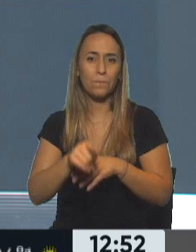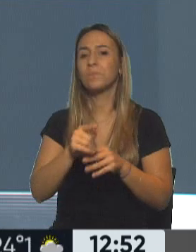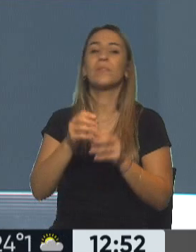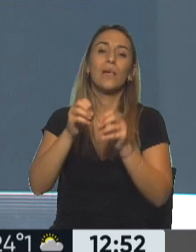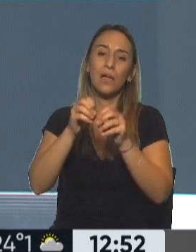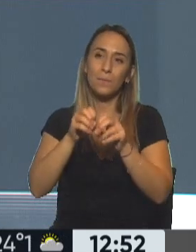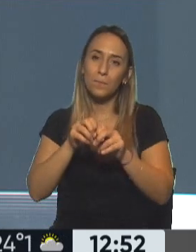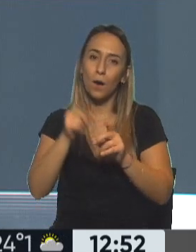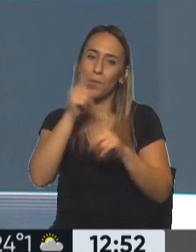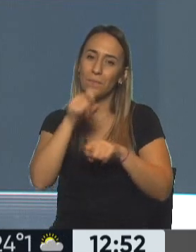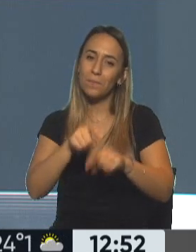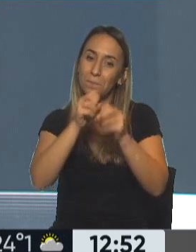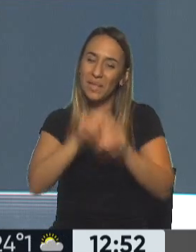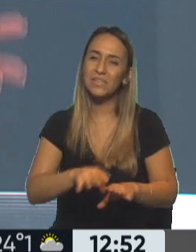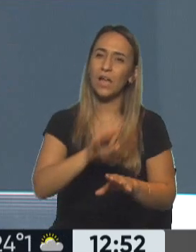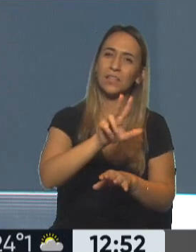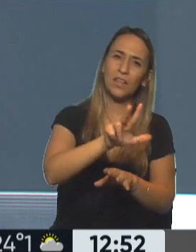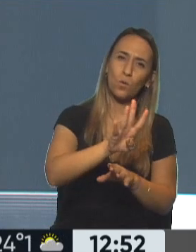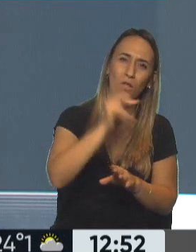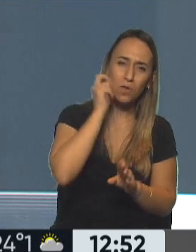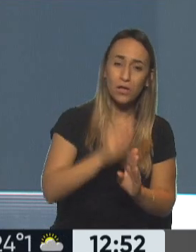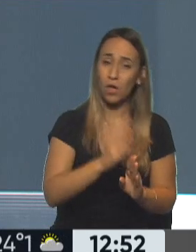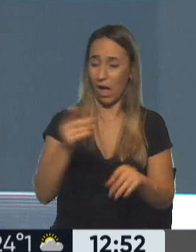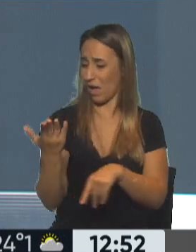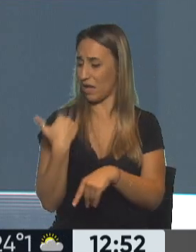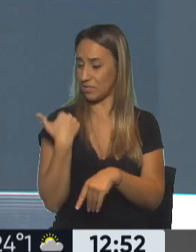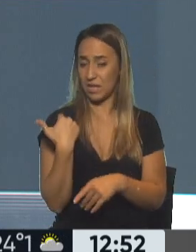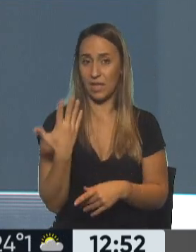3, 4 años, ahora ya tiene 7, que acaba de cumplir 7